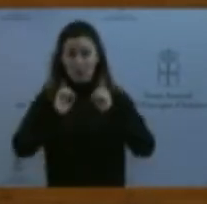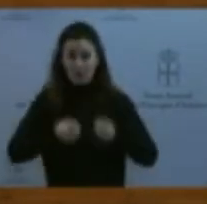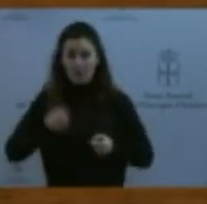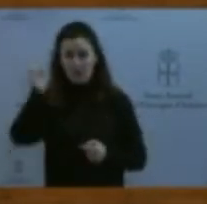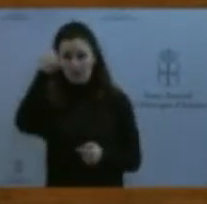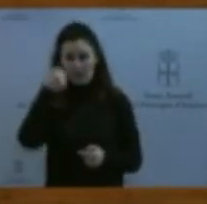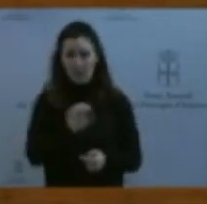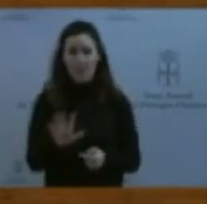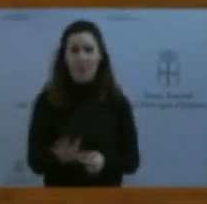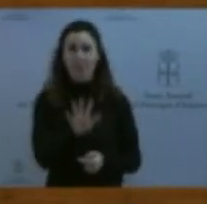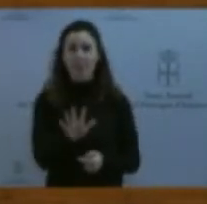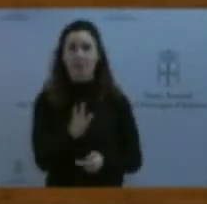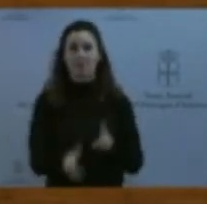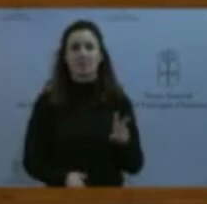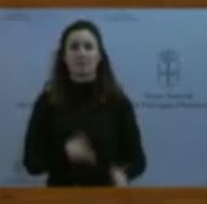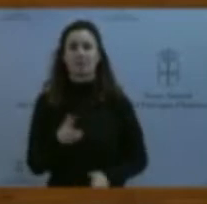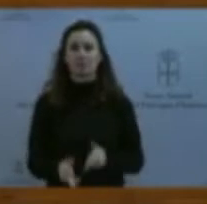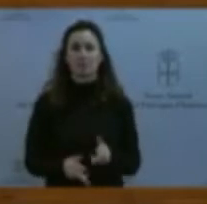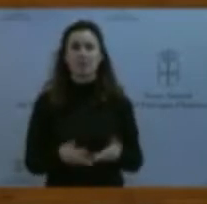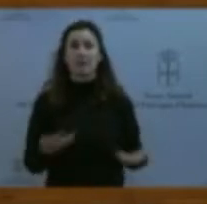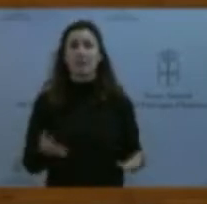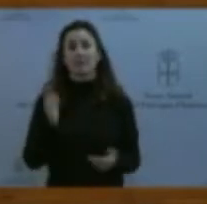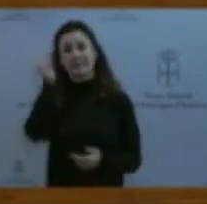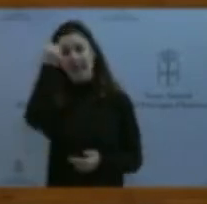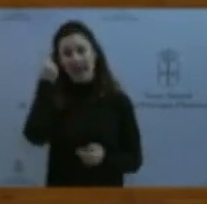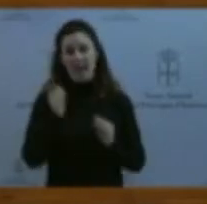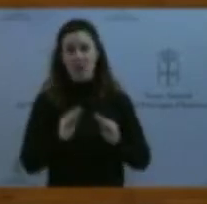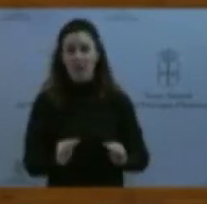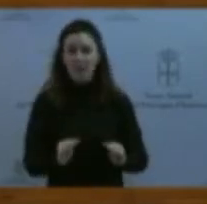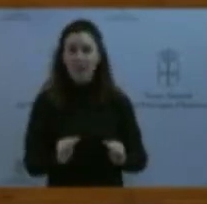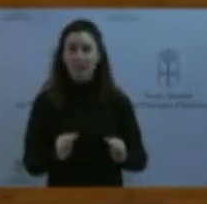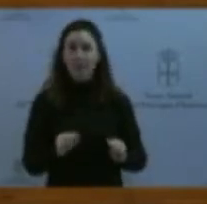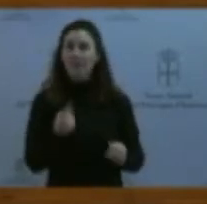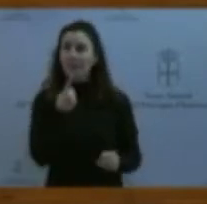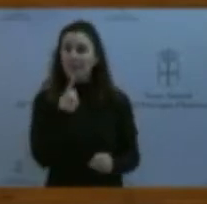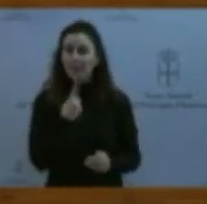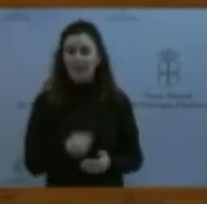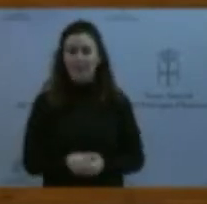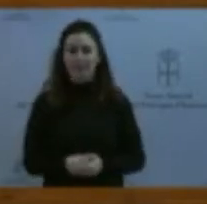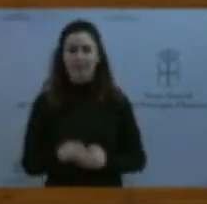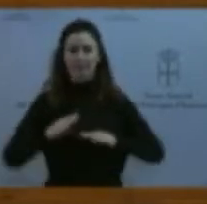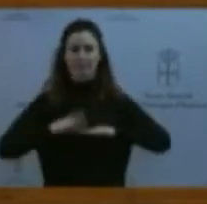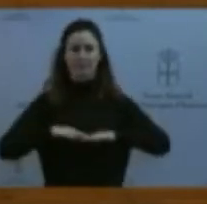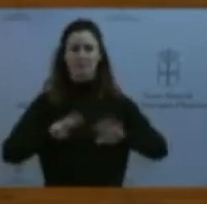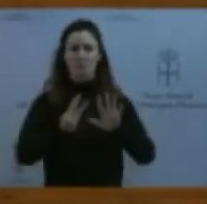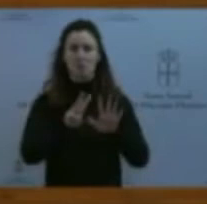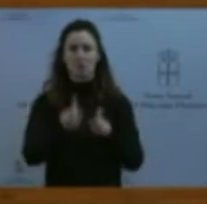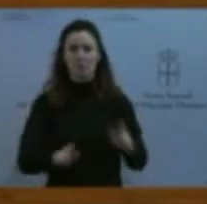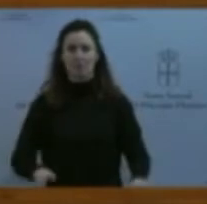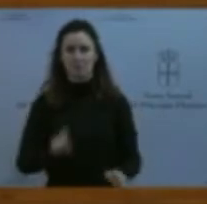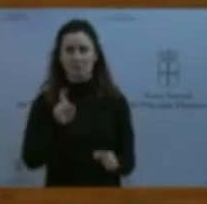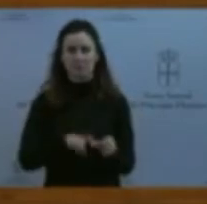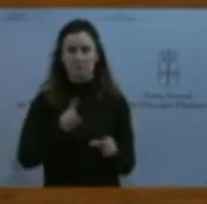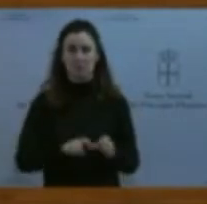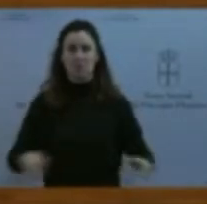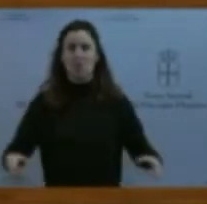En el caso de Aragón establece además un mínimo de 8 miembros por grupo. En cuanto a la producción